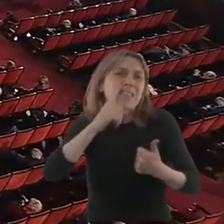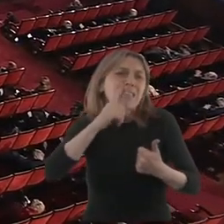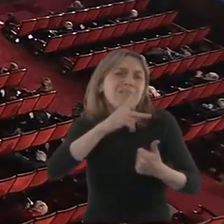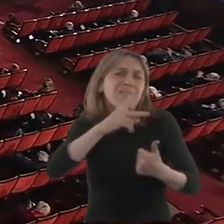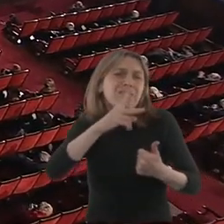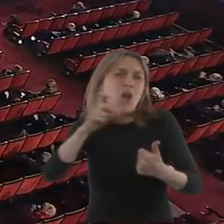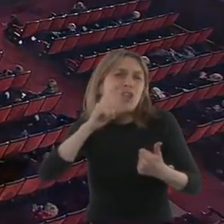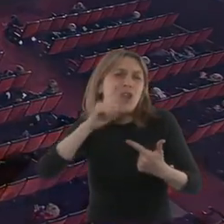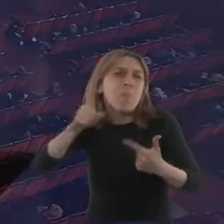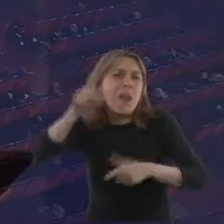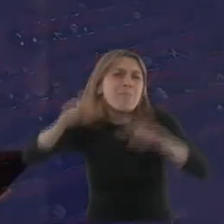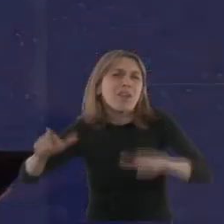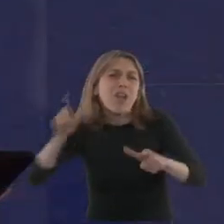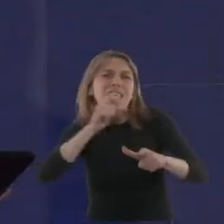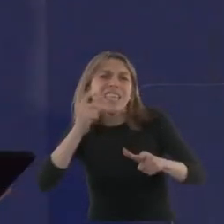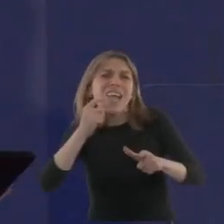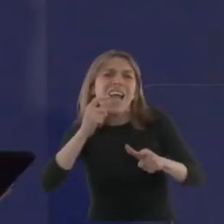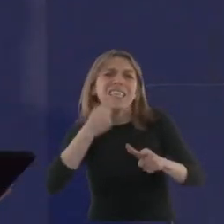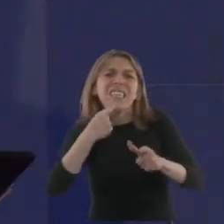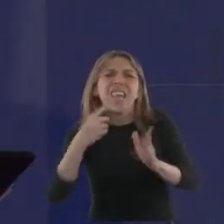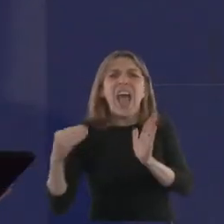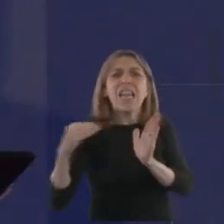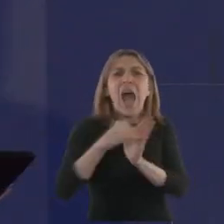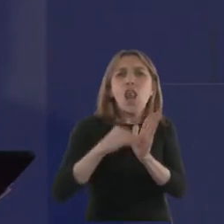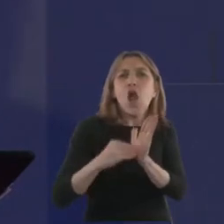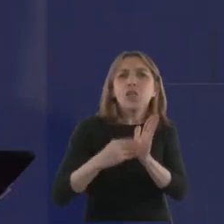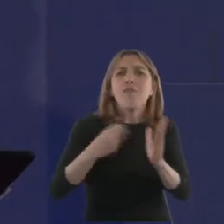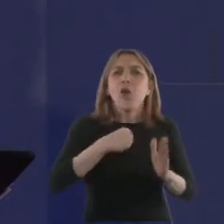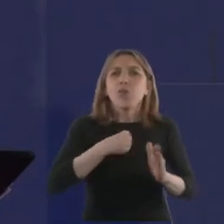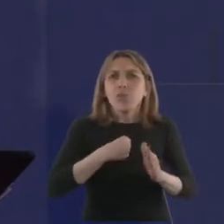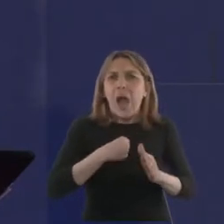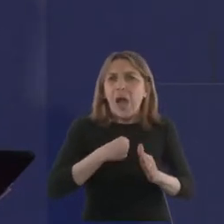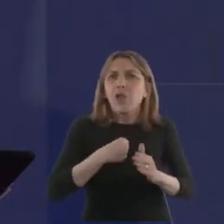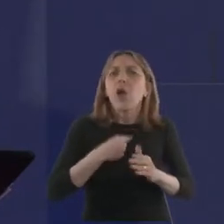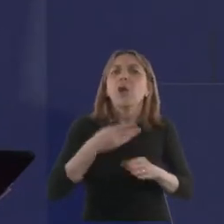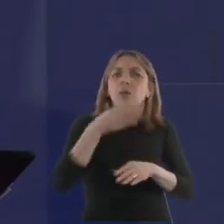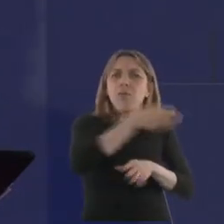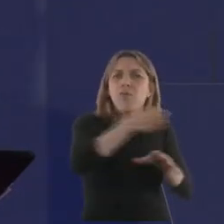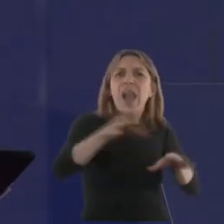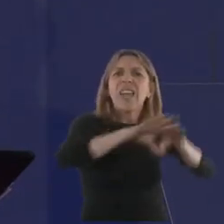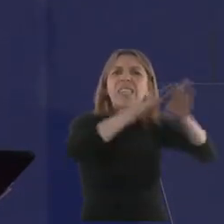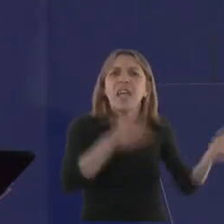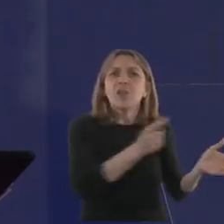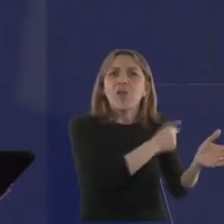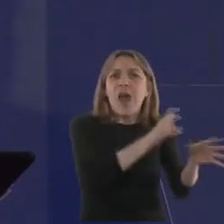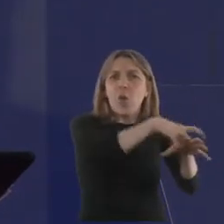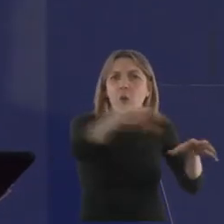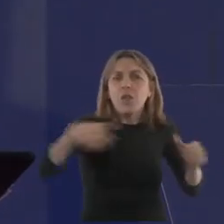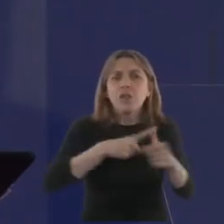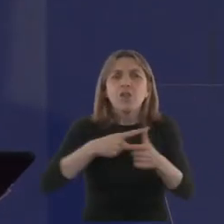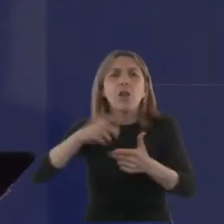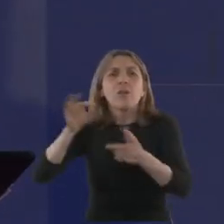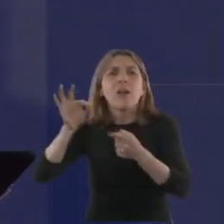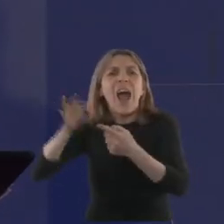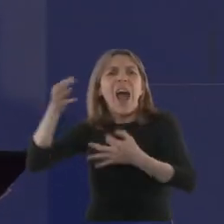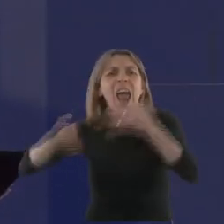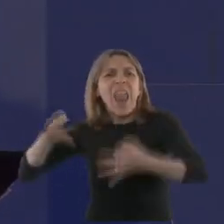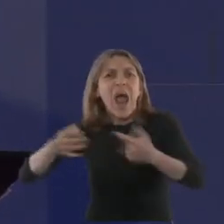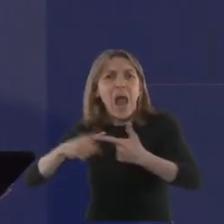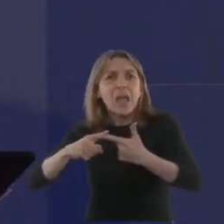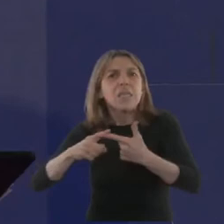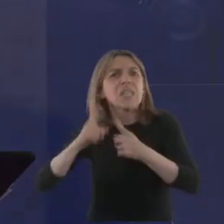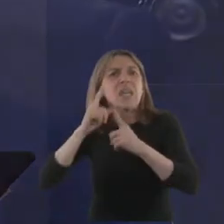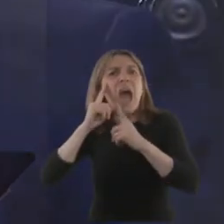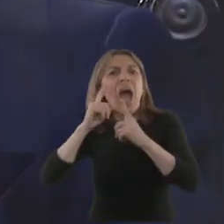anotaron y que están desde el comienzo colaborando en los centros de vacunación, en los centros de testeos, realizando